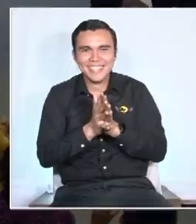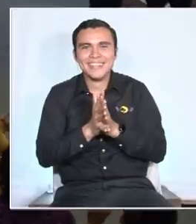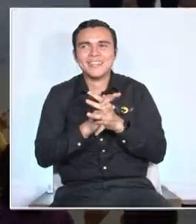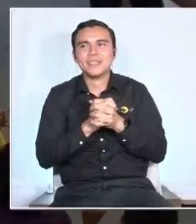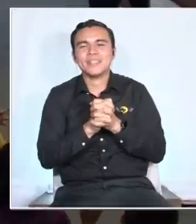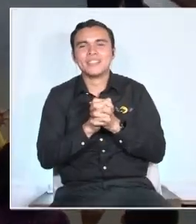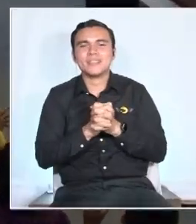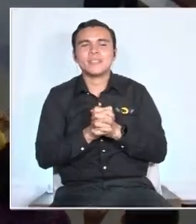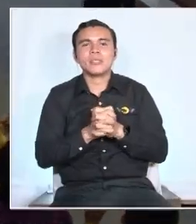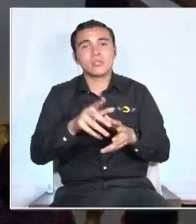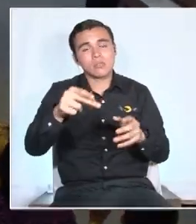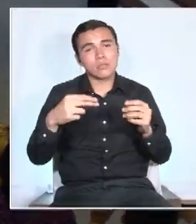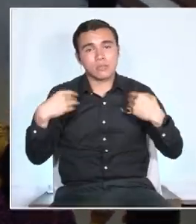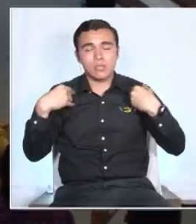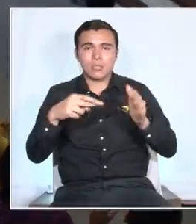Cuando tú tienes la revelación,